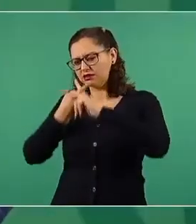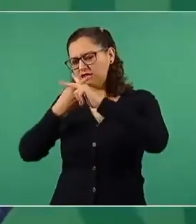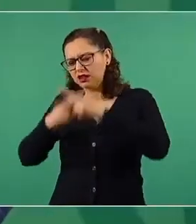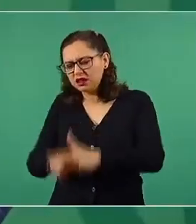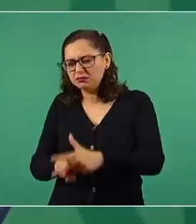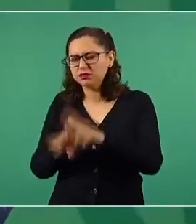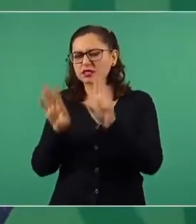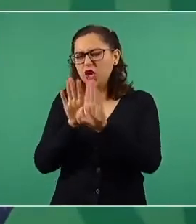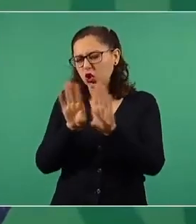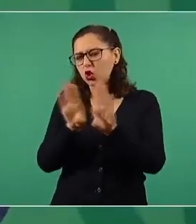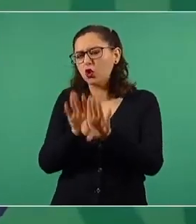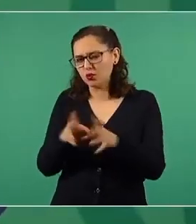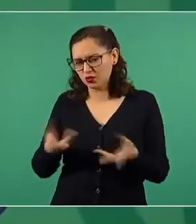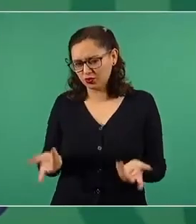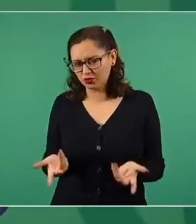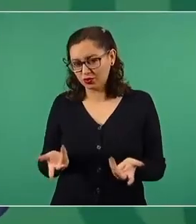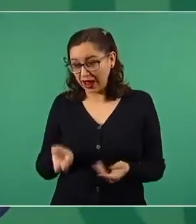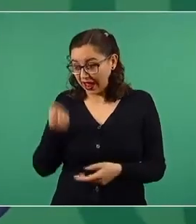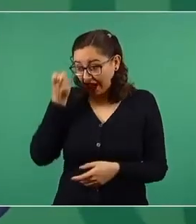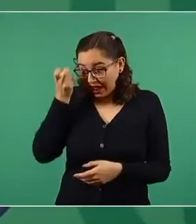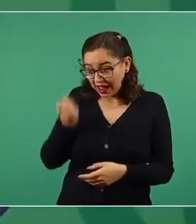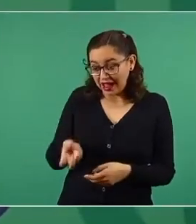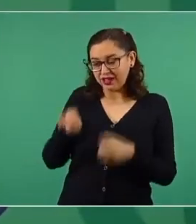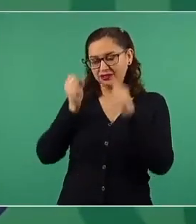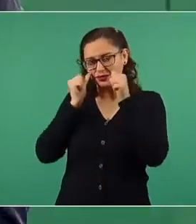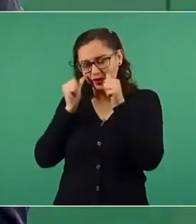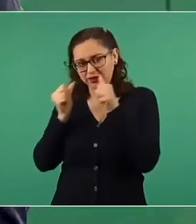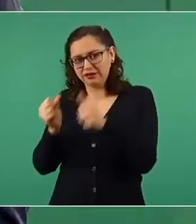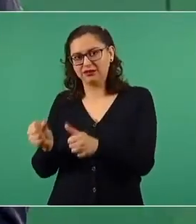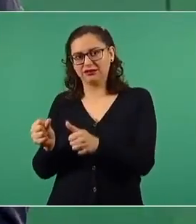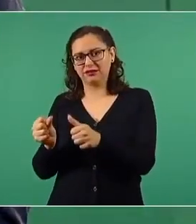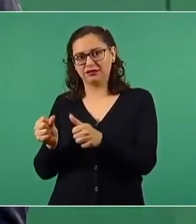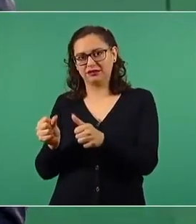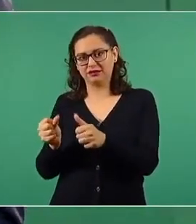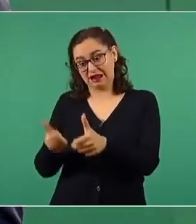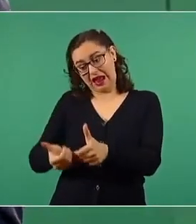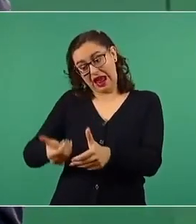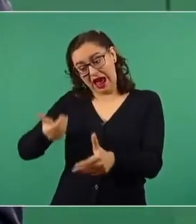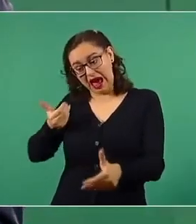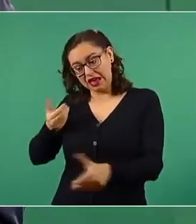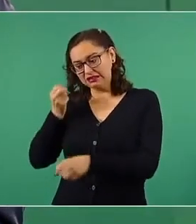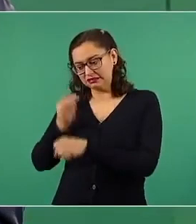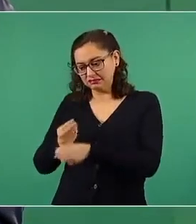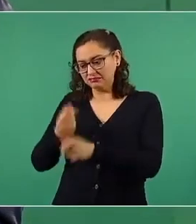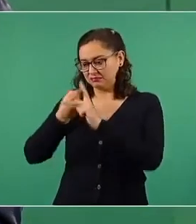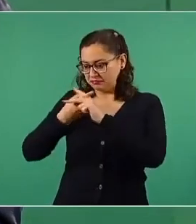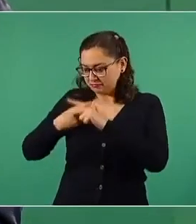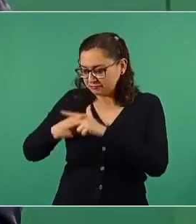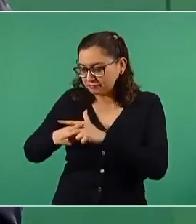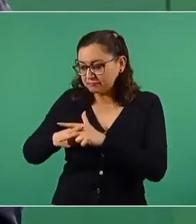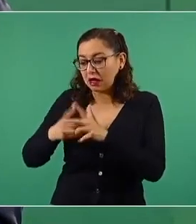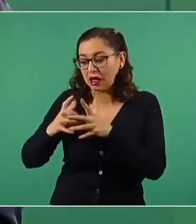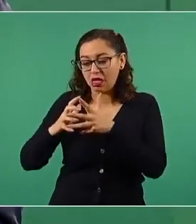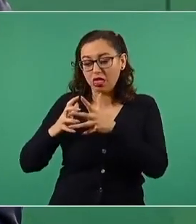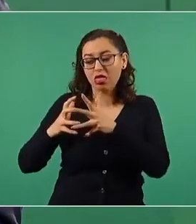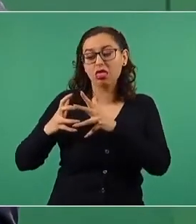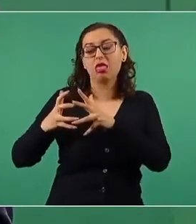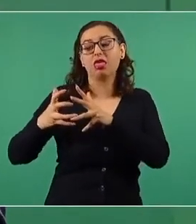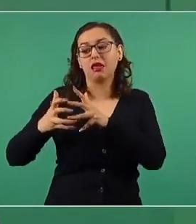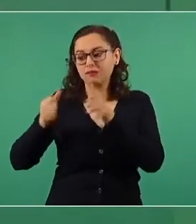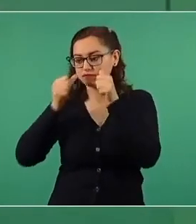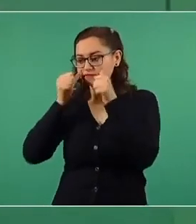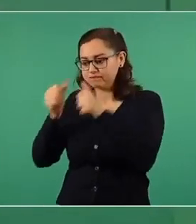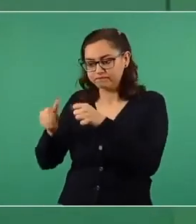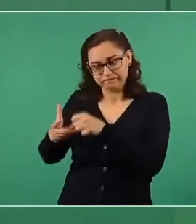que muchos tomen el camino de las conductas antisociales. lo que siempre he dicho, el ser humano